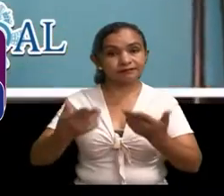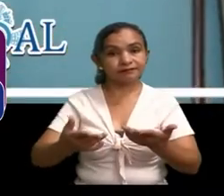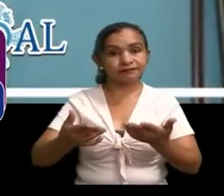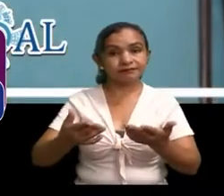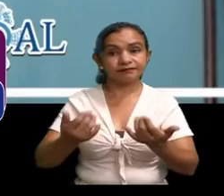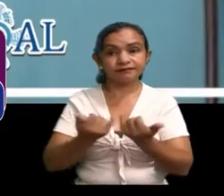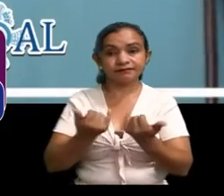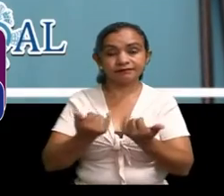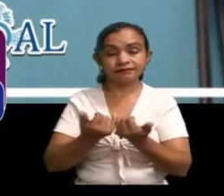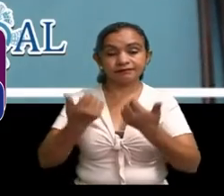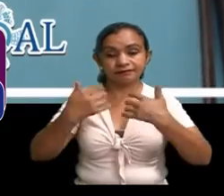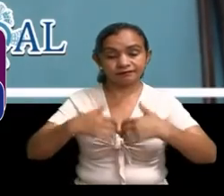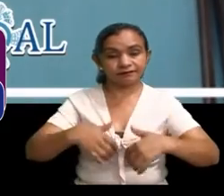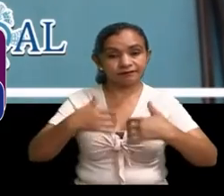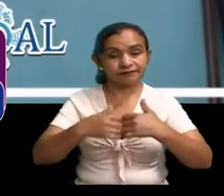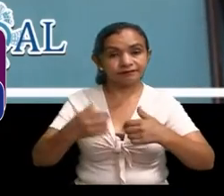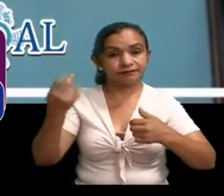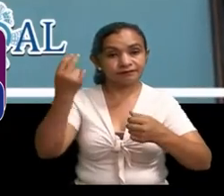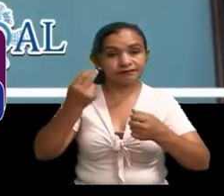la industria,